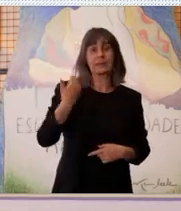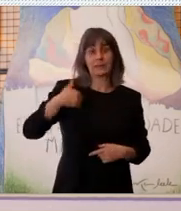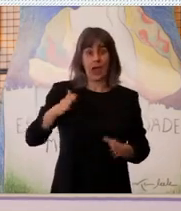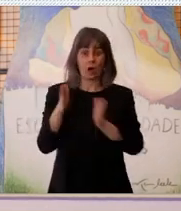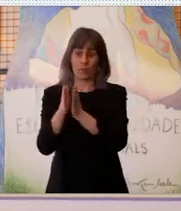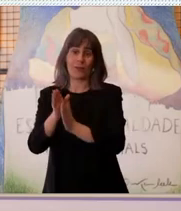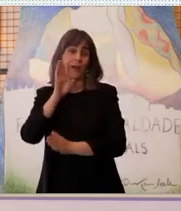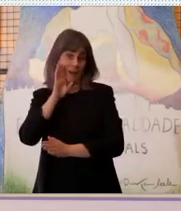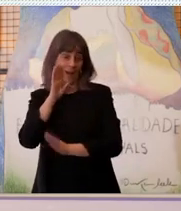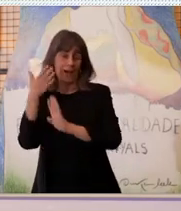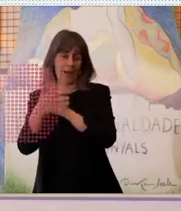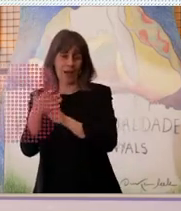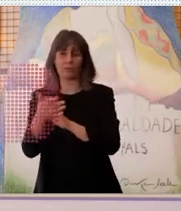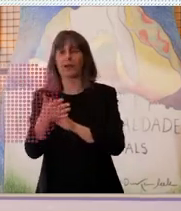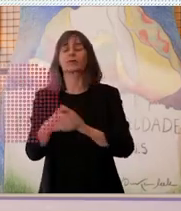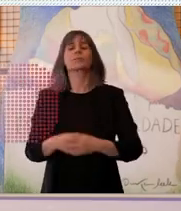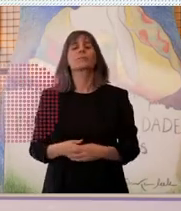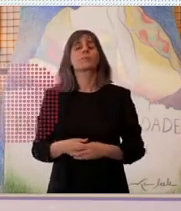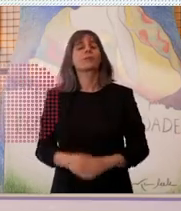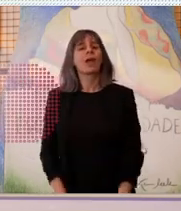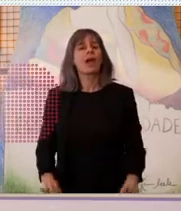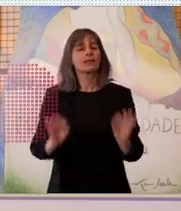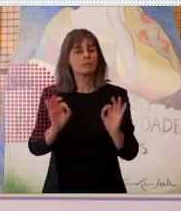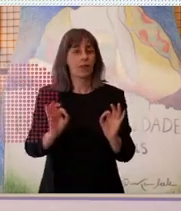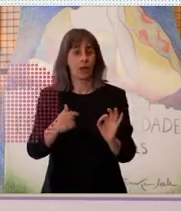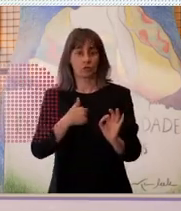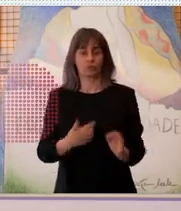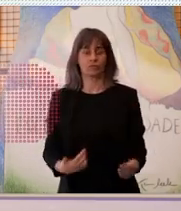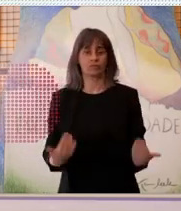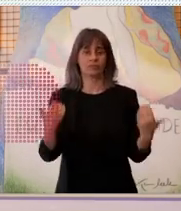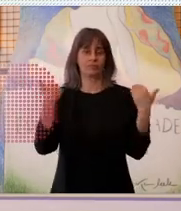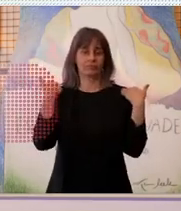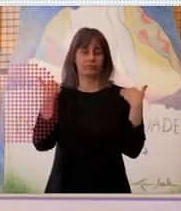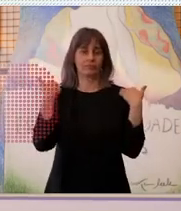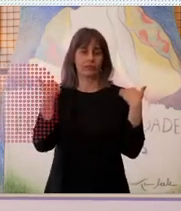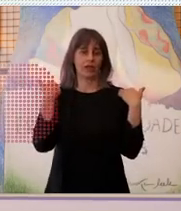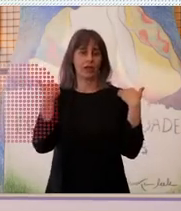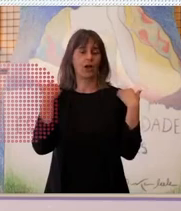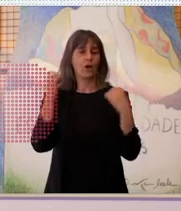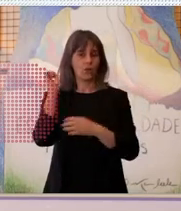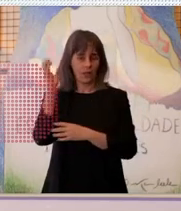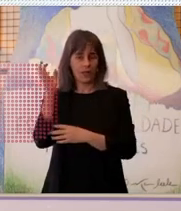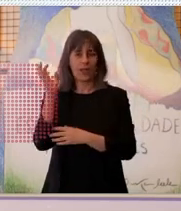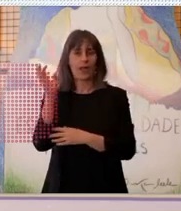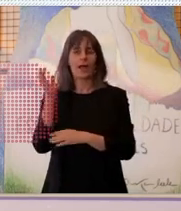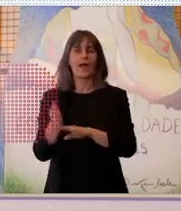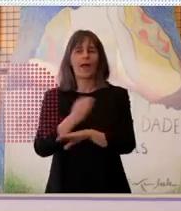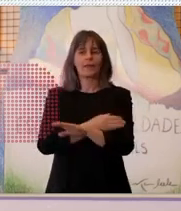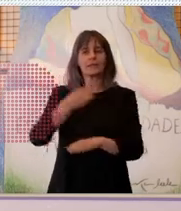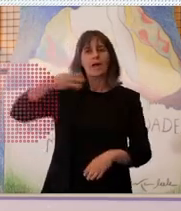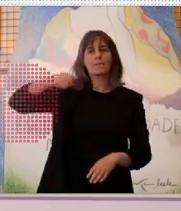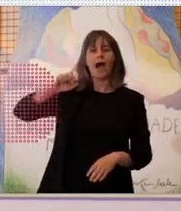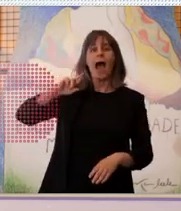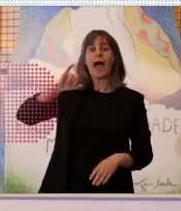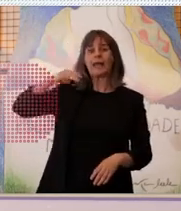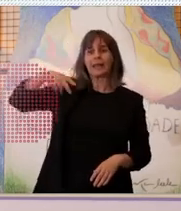hablado todas de lo mismo un poco y especialmente lo que a mí atañe la conferencia que daba antes Marina a mí es que